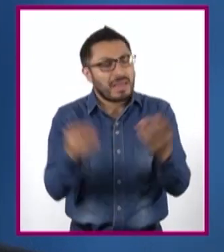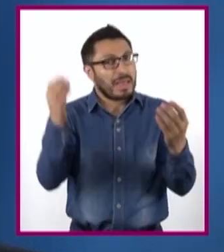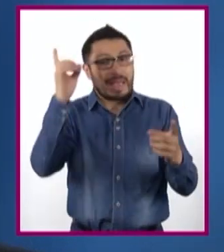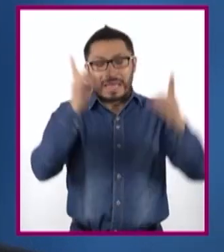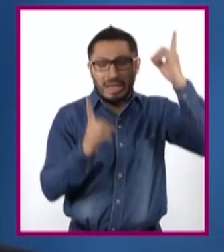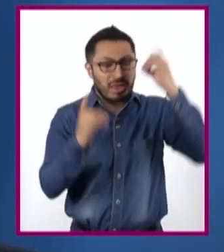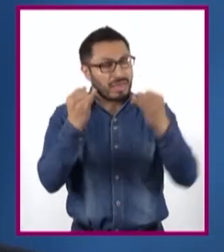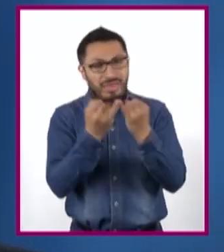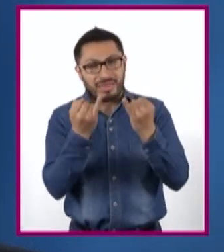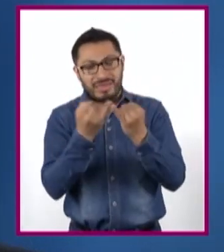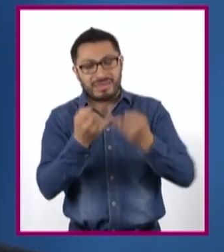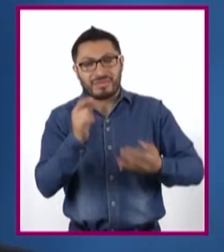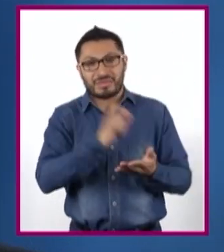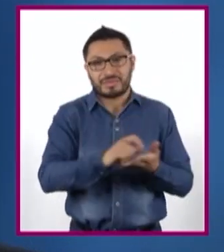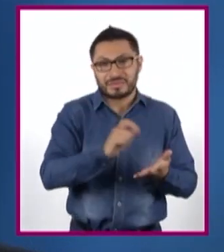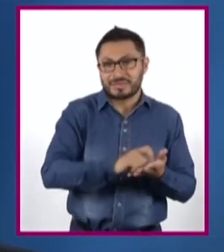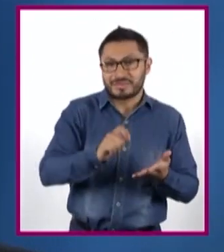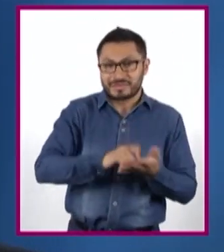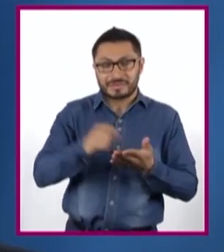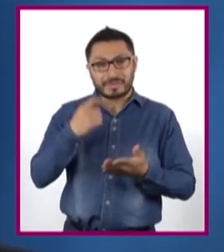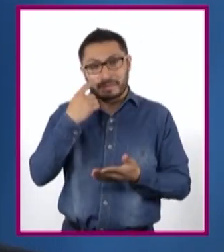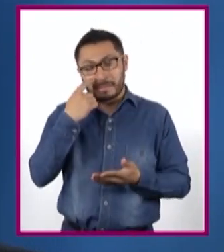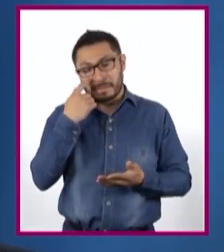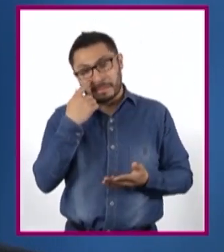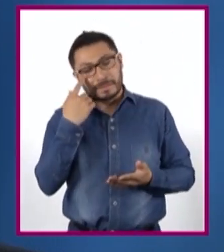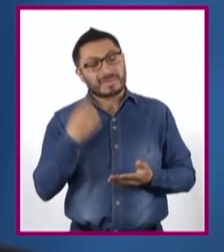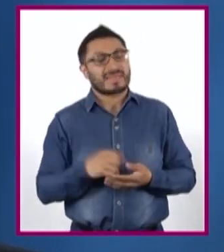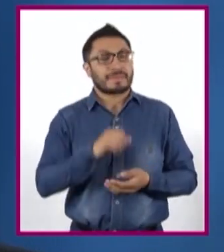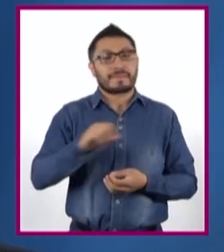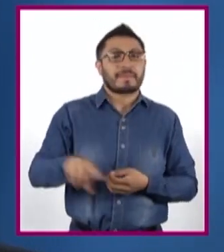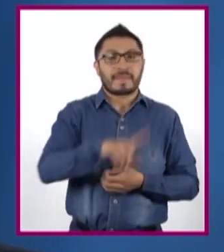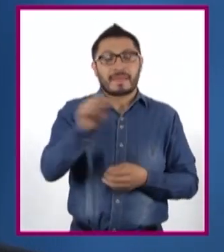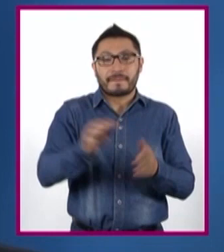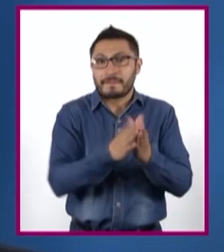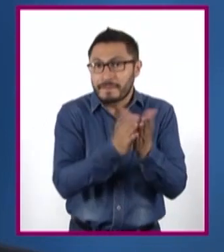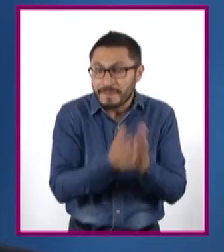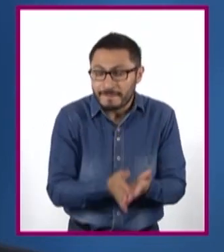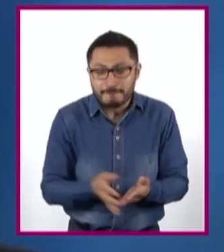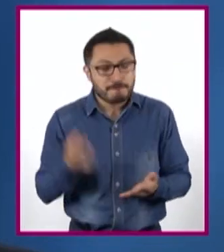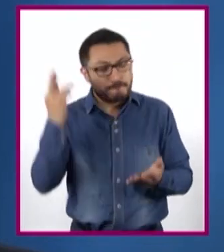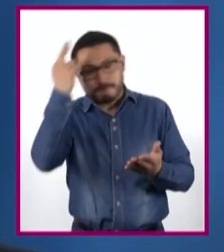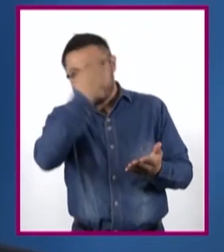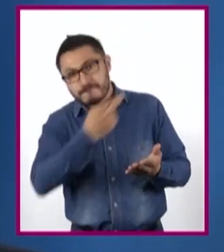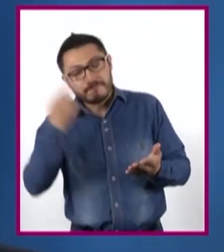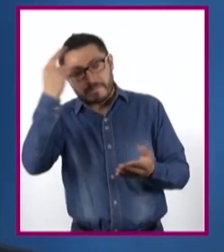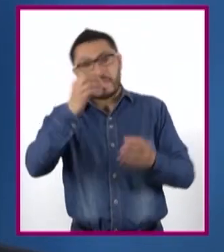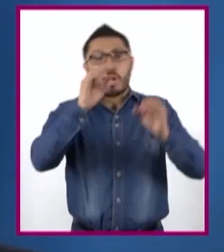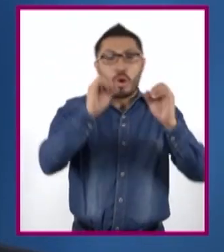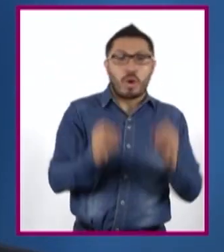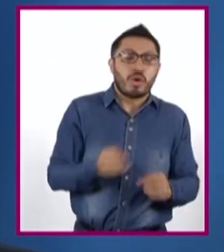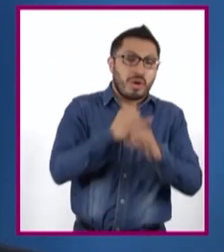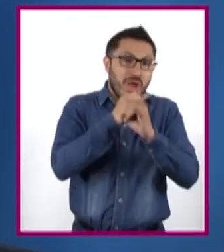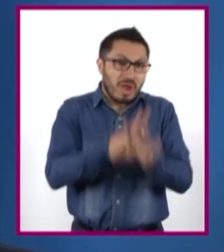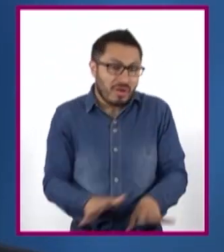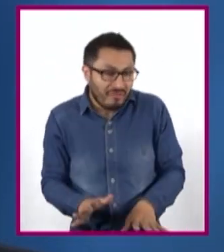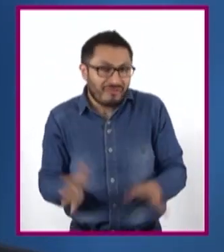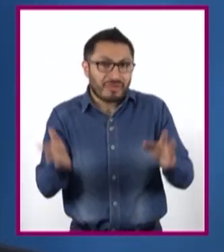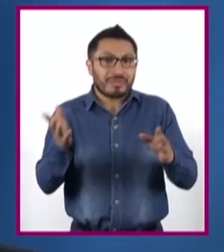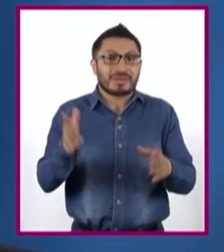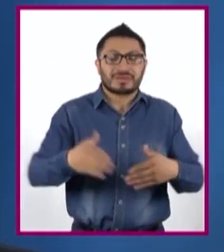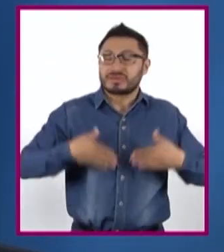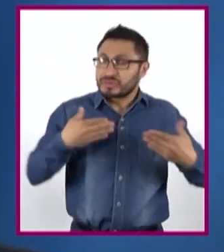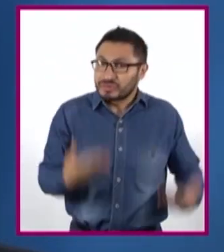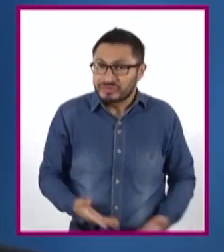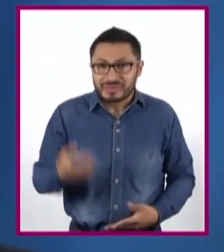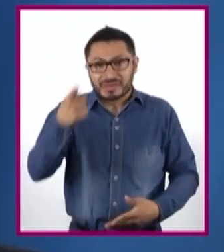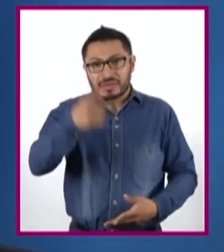a lo largo de la sesión. Después podrán consultar su libro de texto u otras fuentes confiables de información con las que